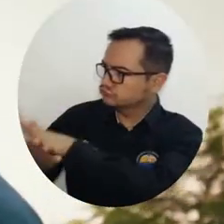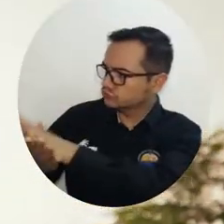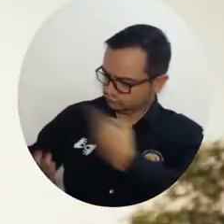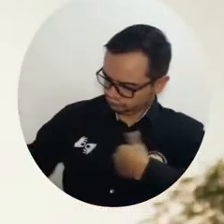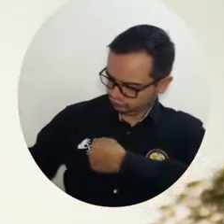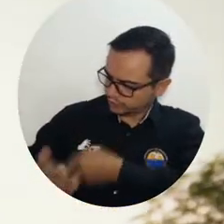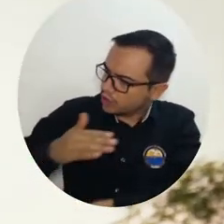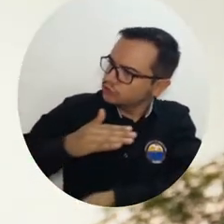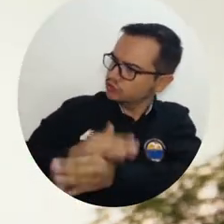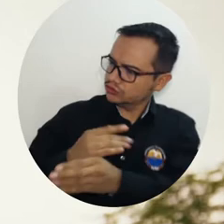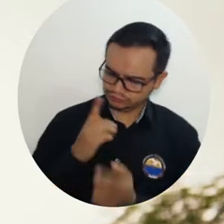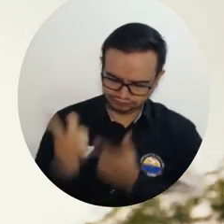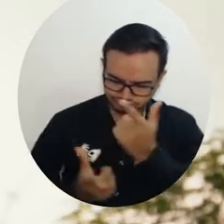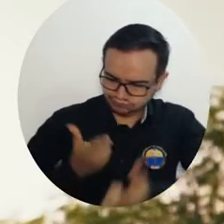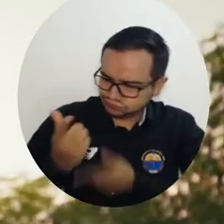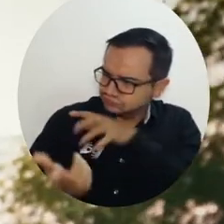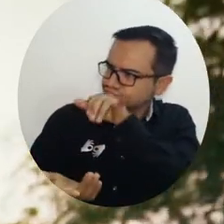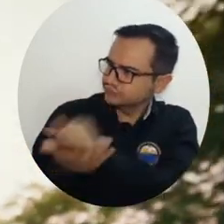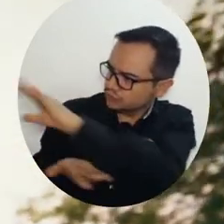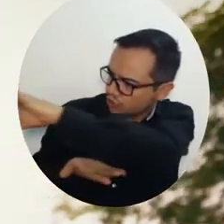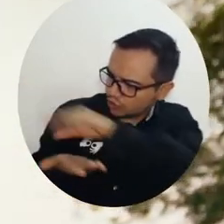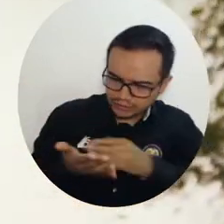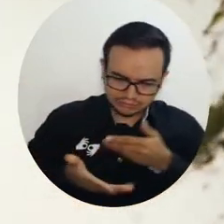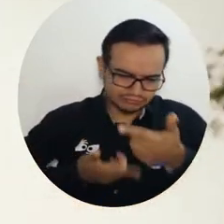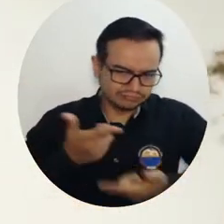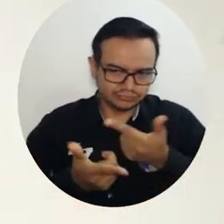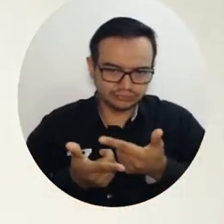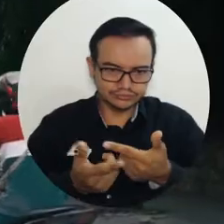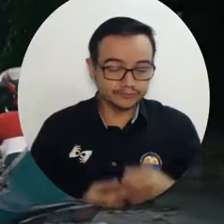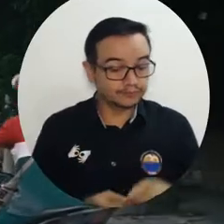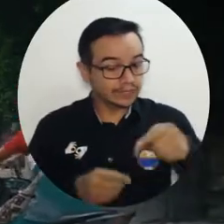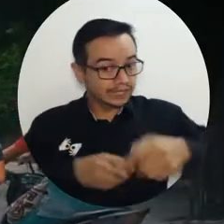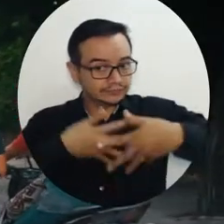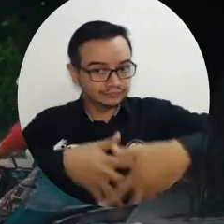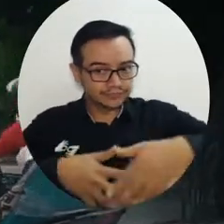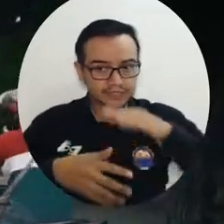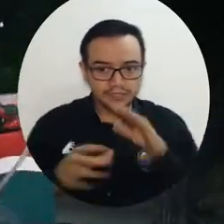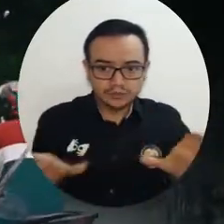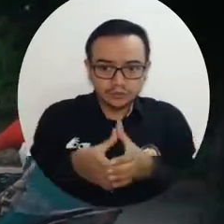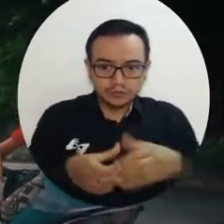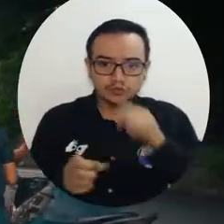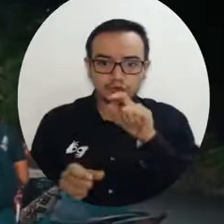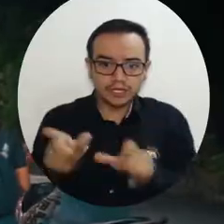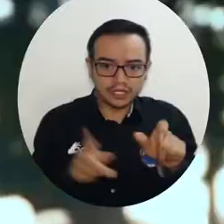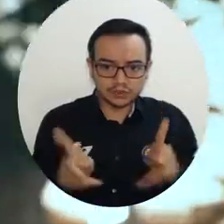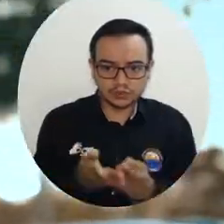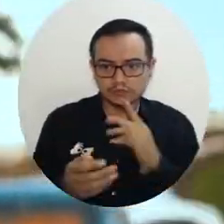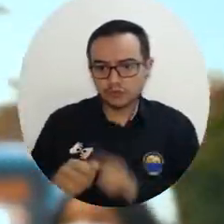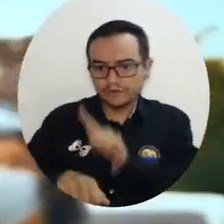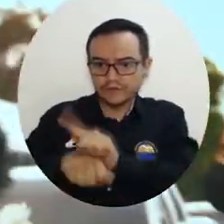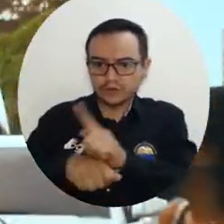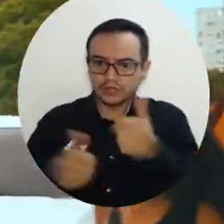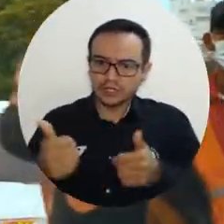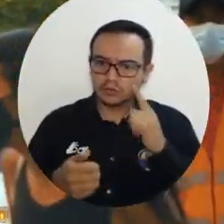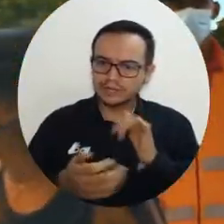cumplieron y que nosotros como estudiantes vamos a seguir luchando por ellos. La movilización fue liderada por estudiantes de las Facultades